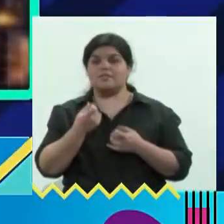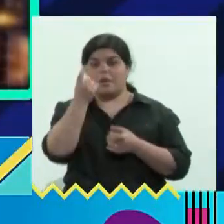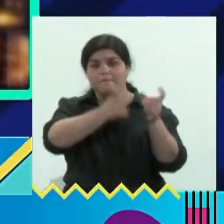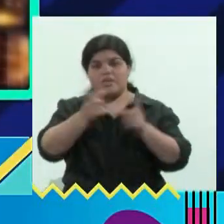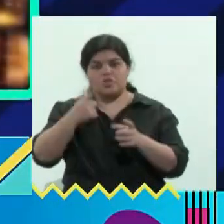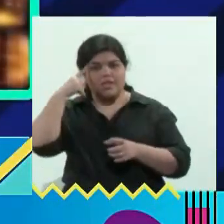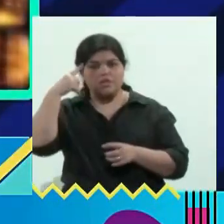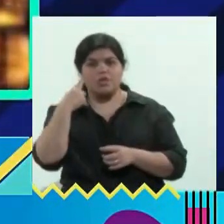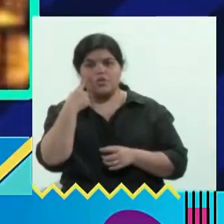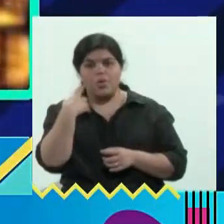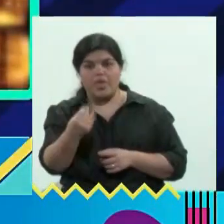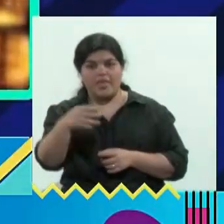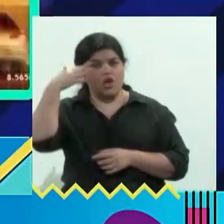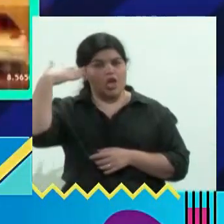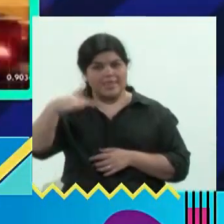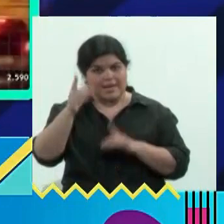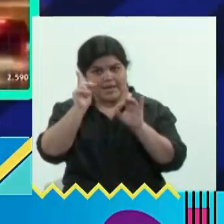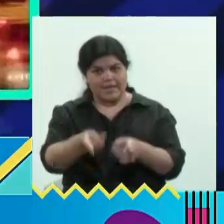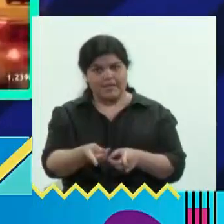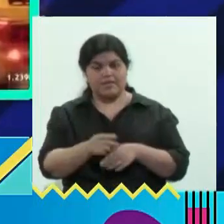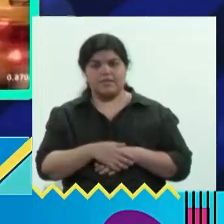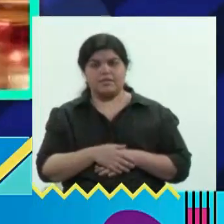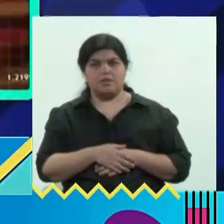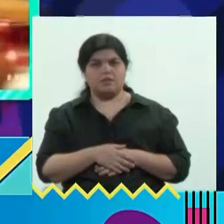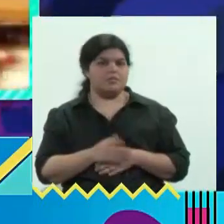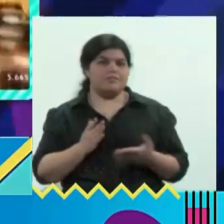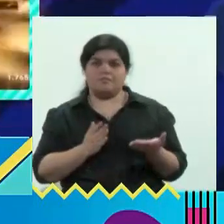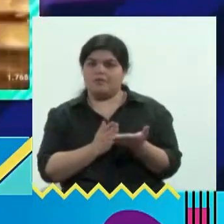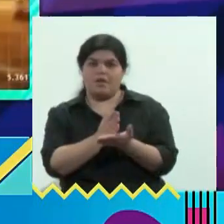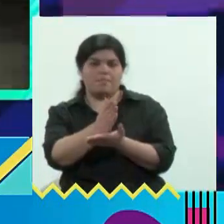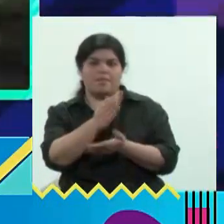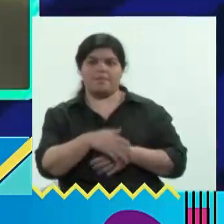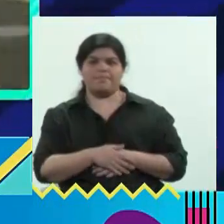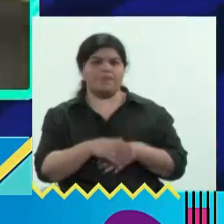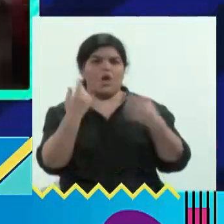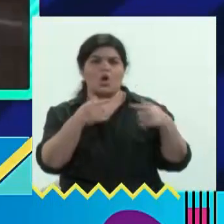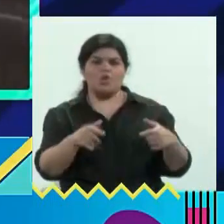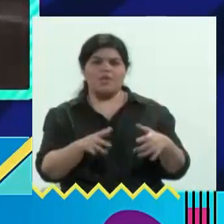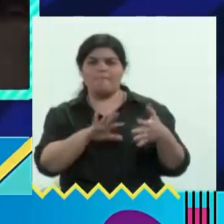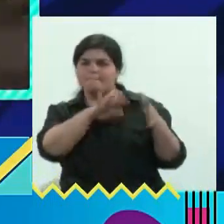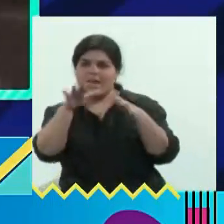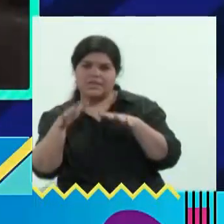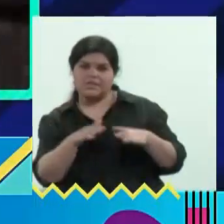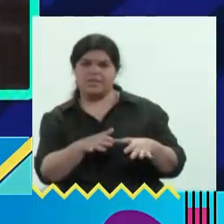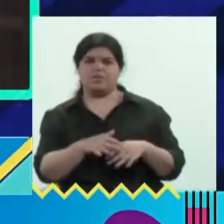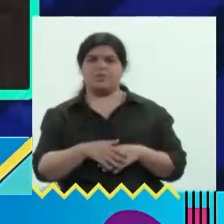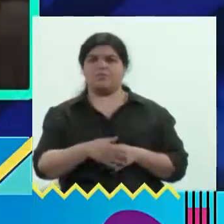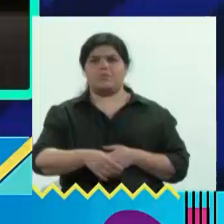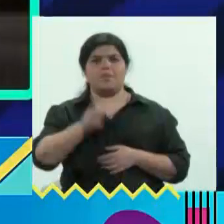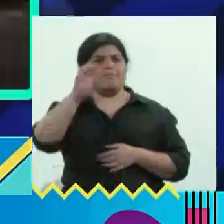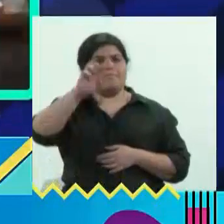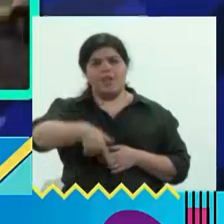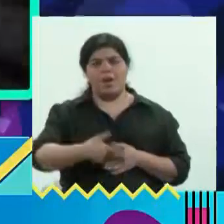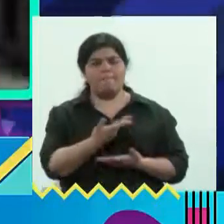bueno, básicamente en todos los casos sí que hay elementos como comunes, que son, por ejemplo, aplicar